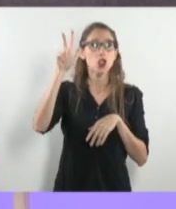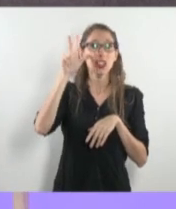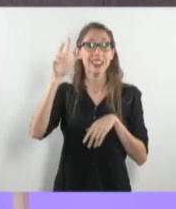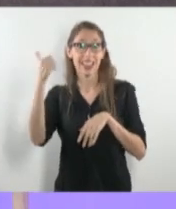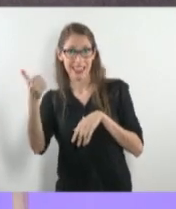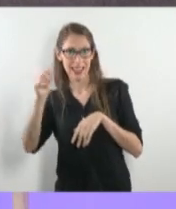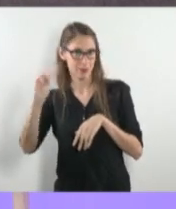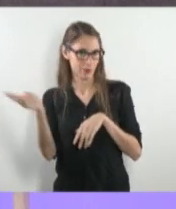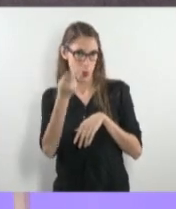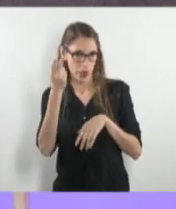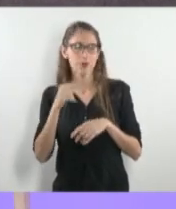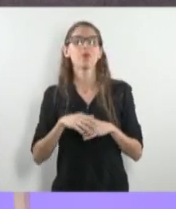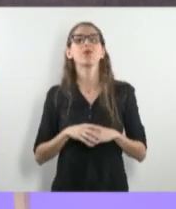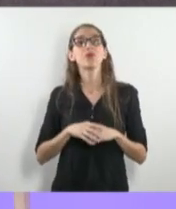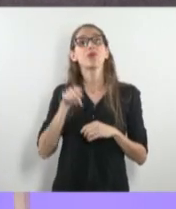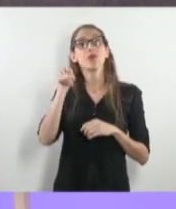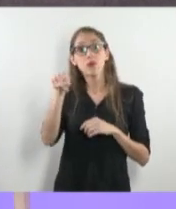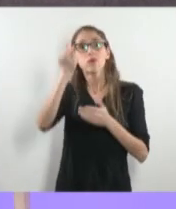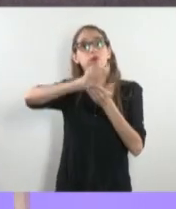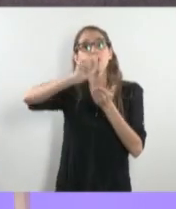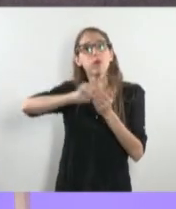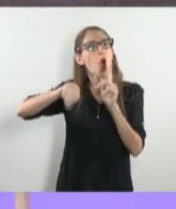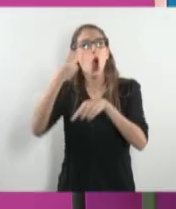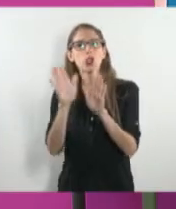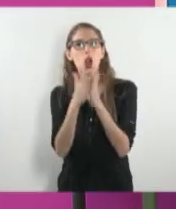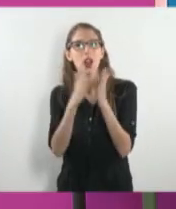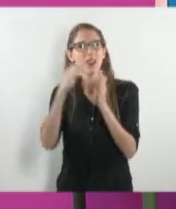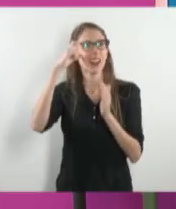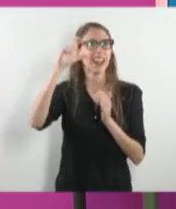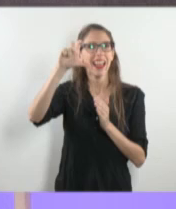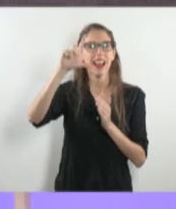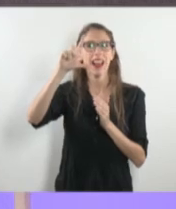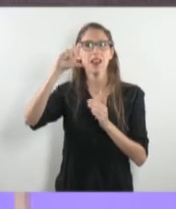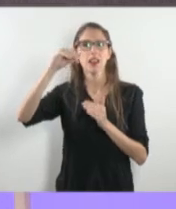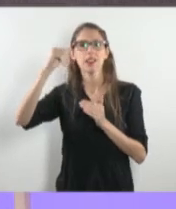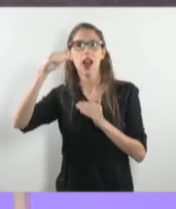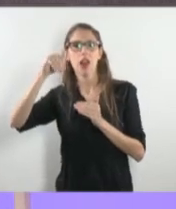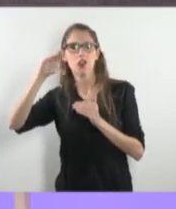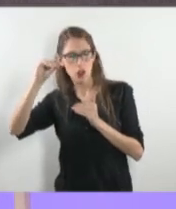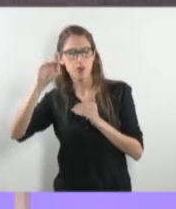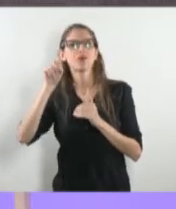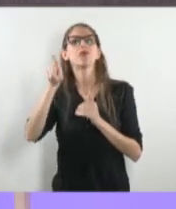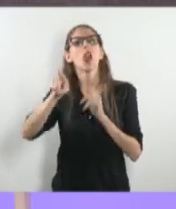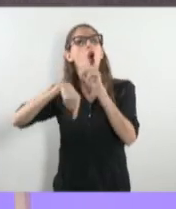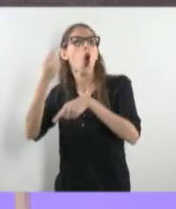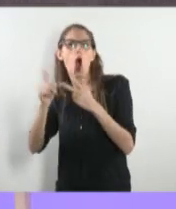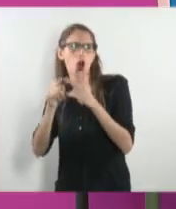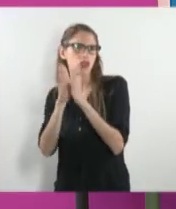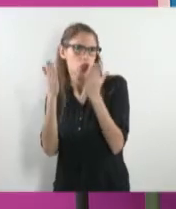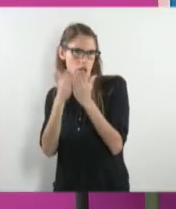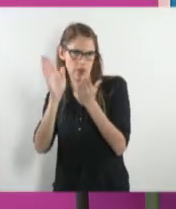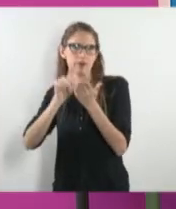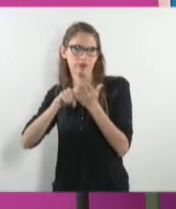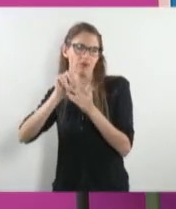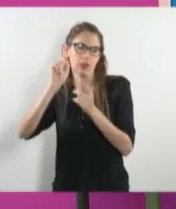1886 uh-huh. Y escribe también El Chacho en 1863 e Instrucción del Estanciero, además del